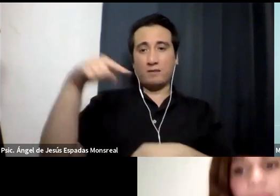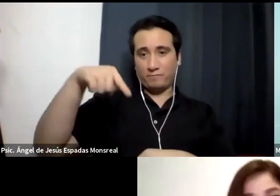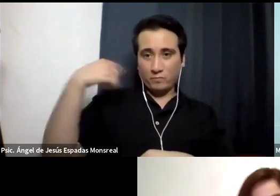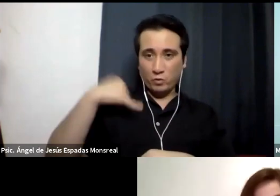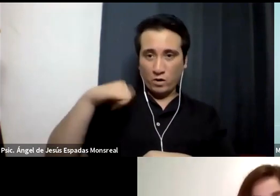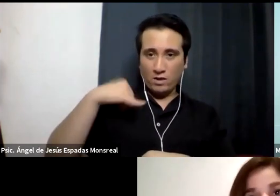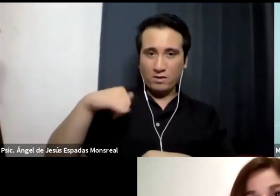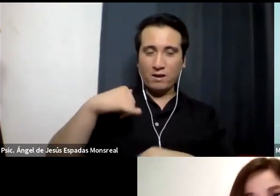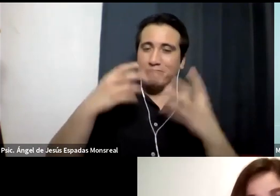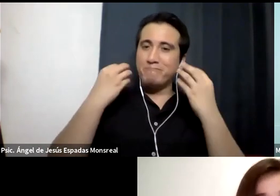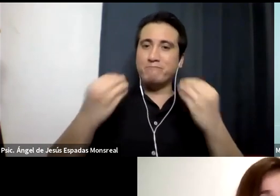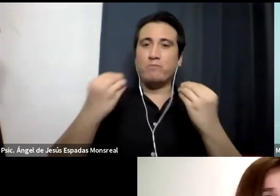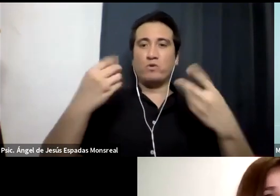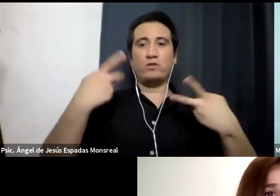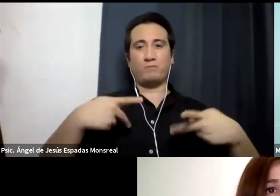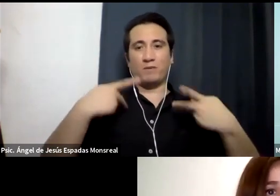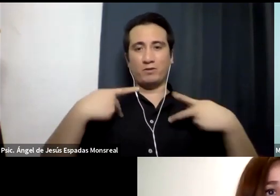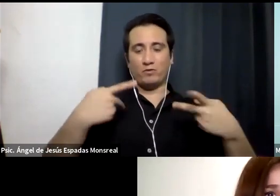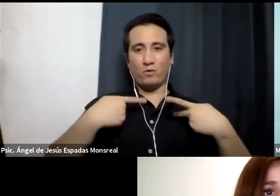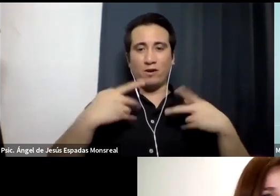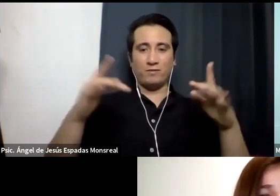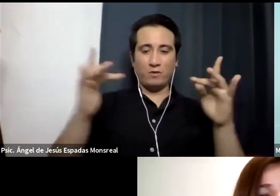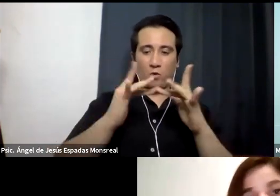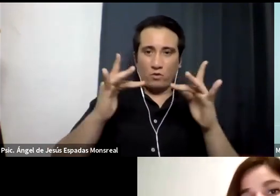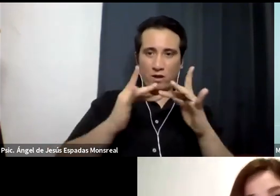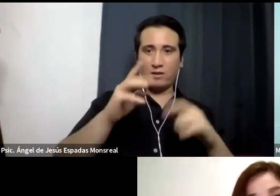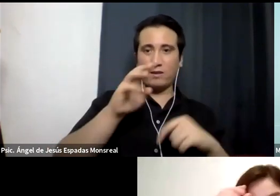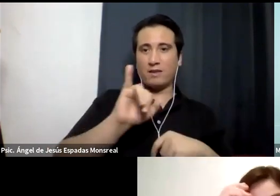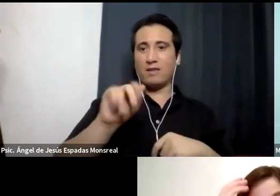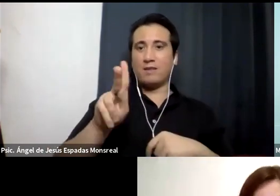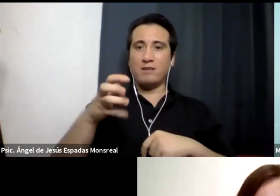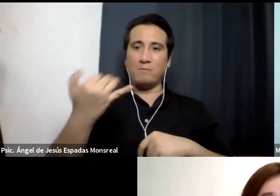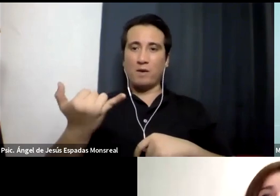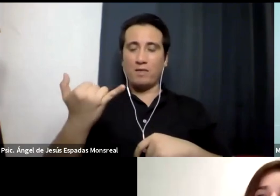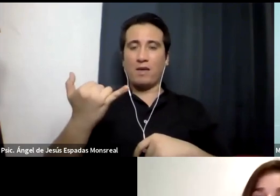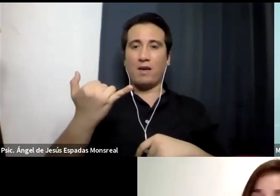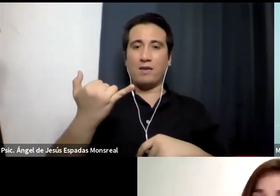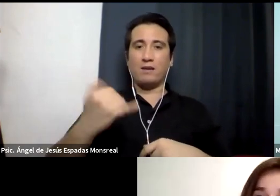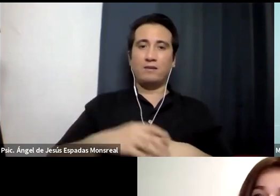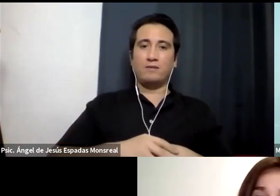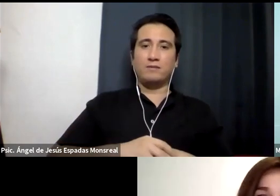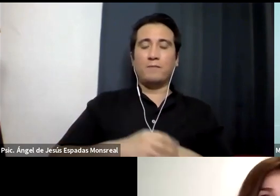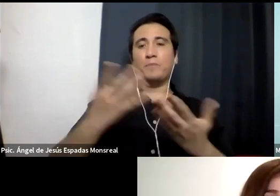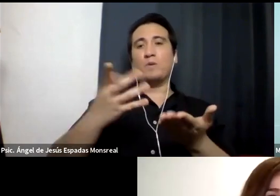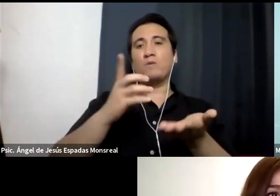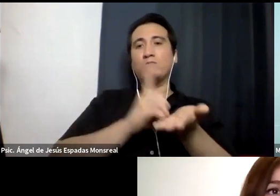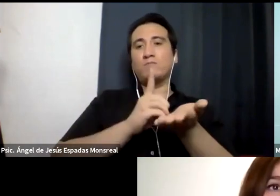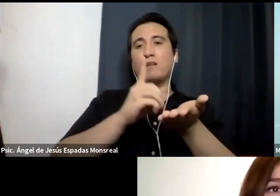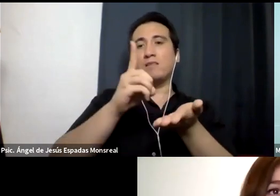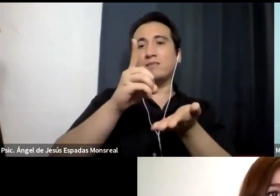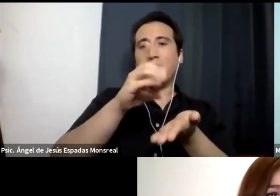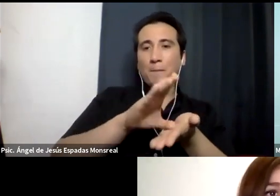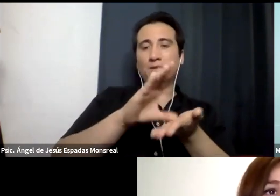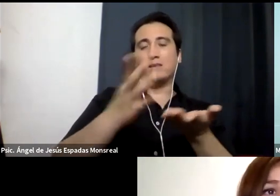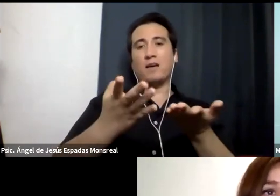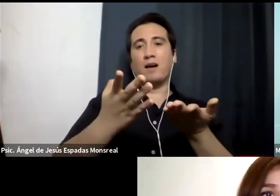y por la que muchas personas se contactan con el IPDEI es precisamente la discapacidad a